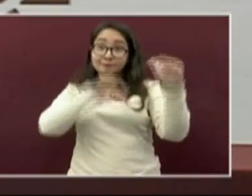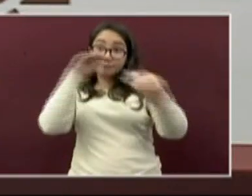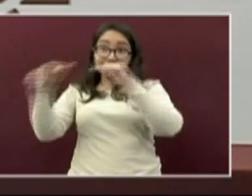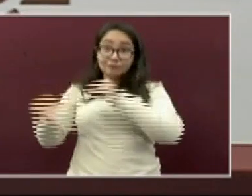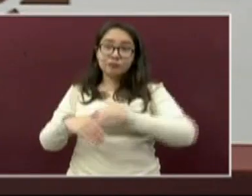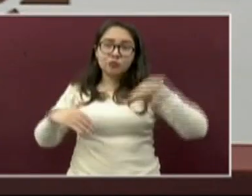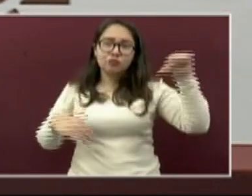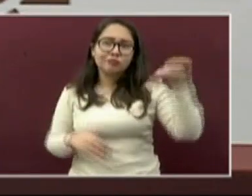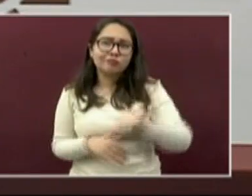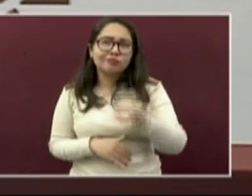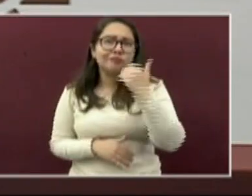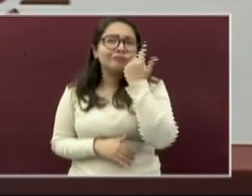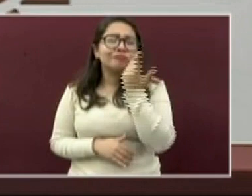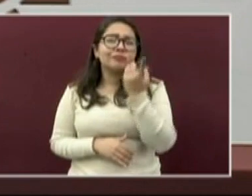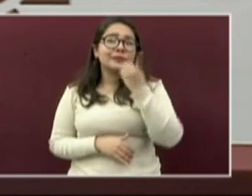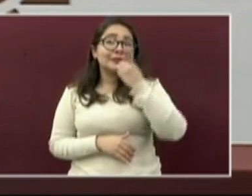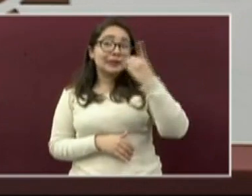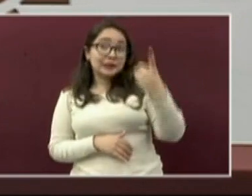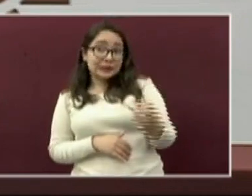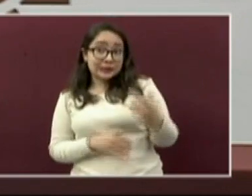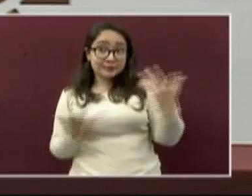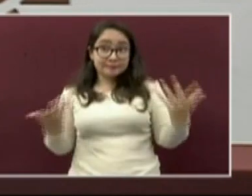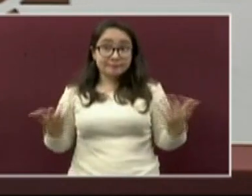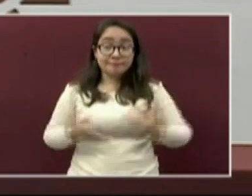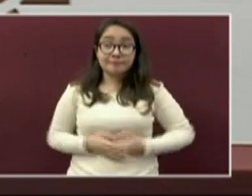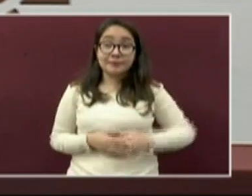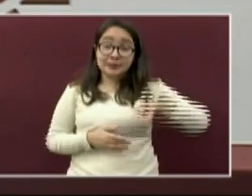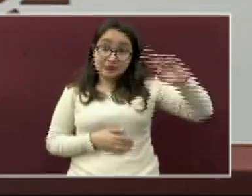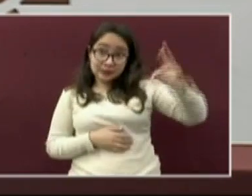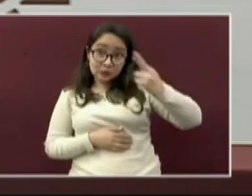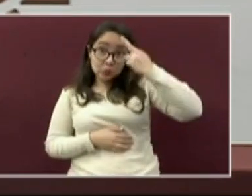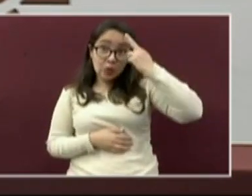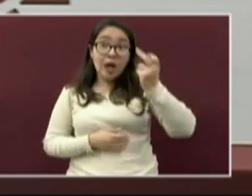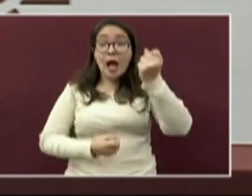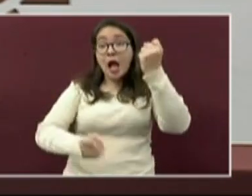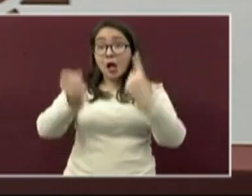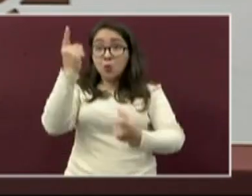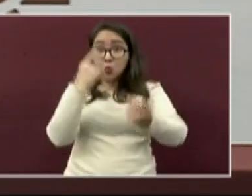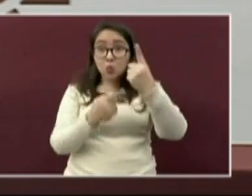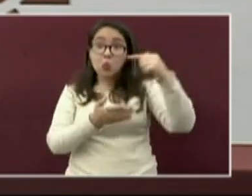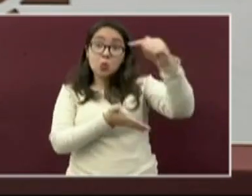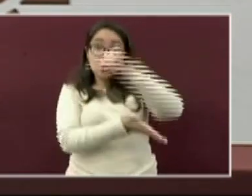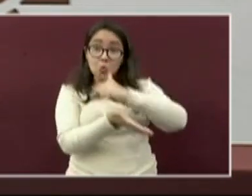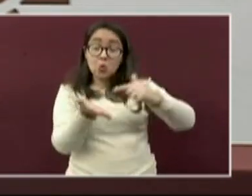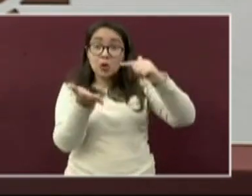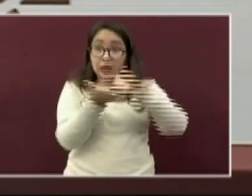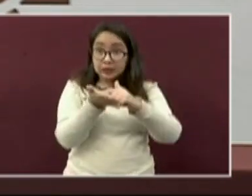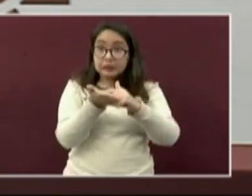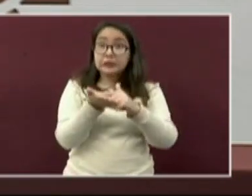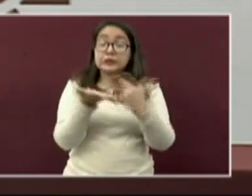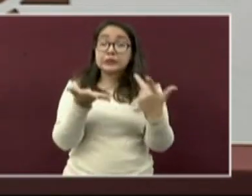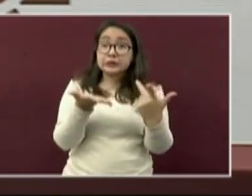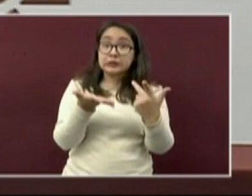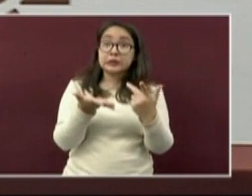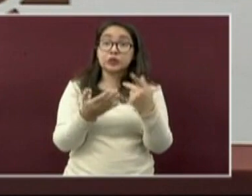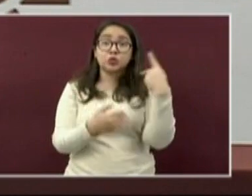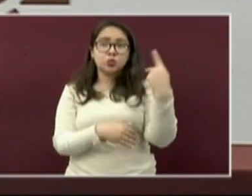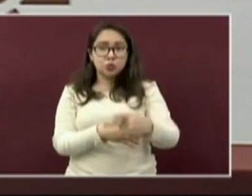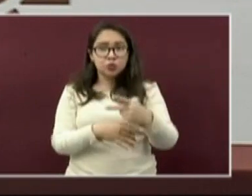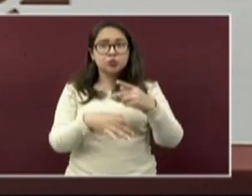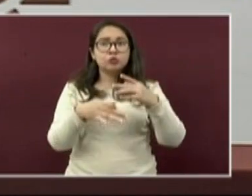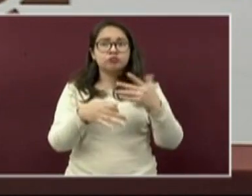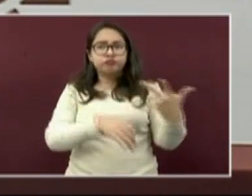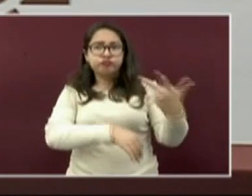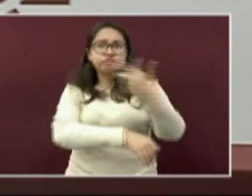esta noche les quiero recordar que hay municipios que están llevando a cabo jornadas de vacunación